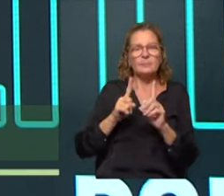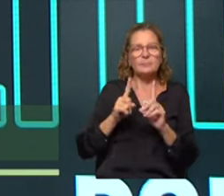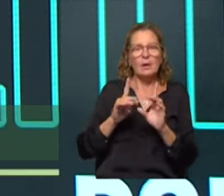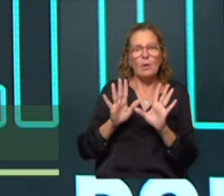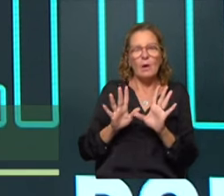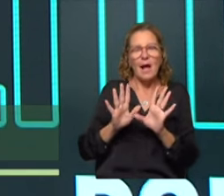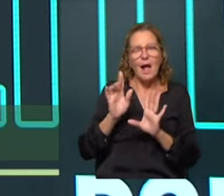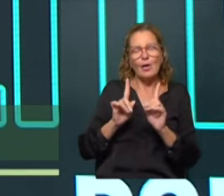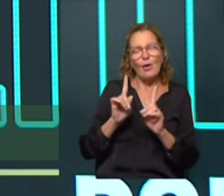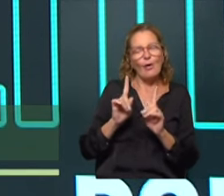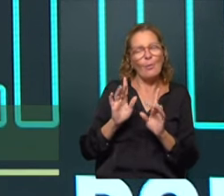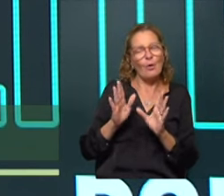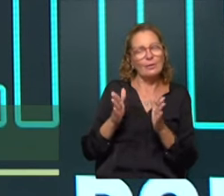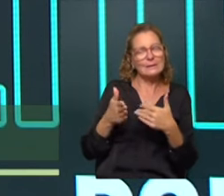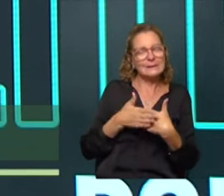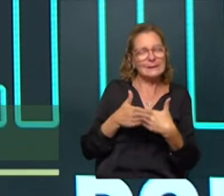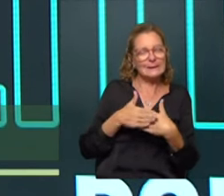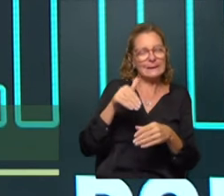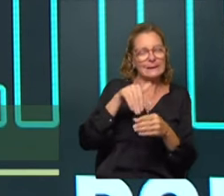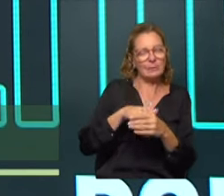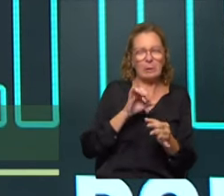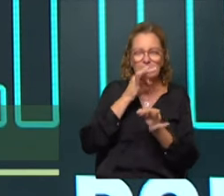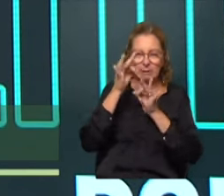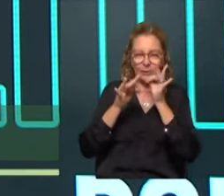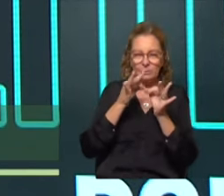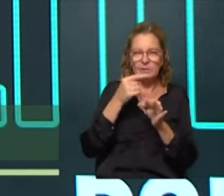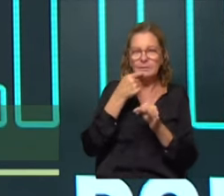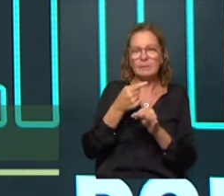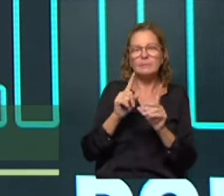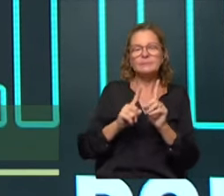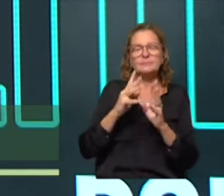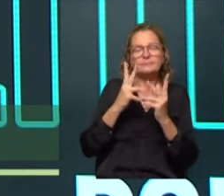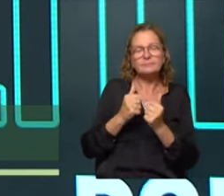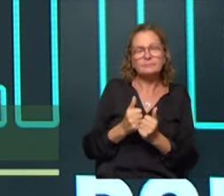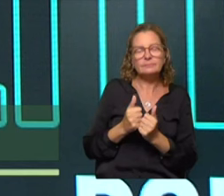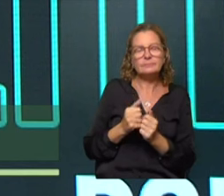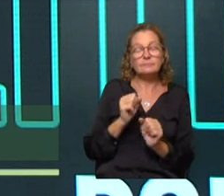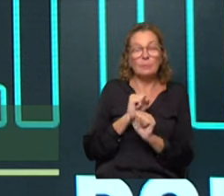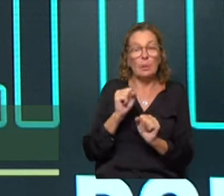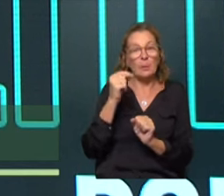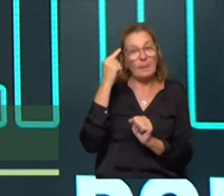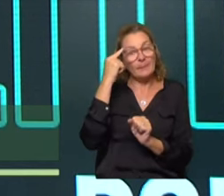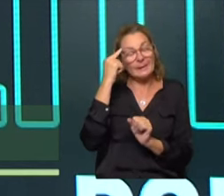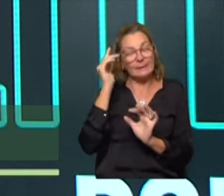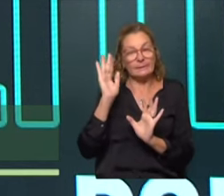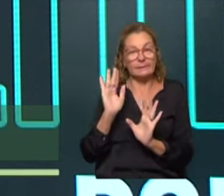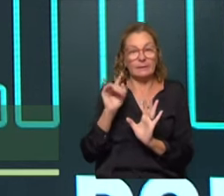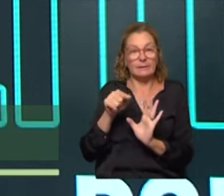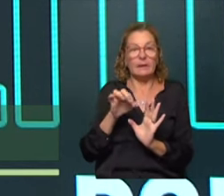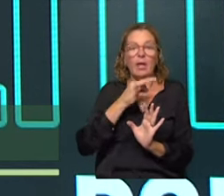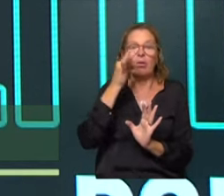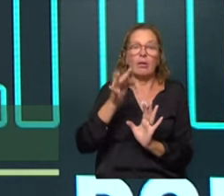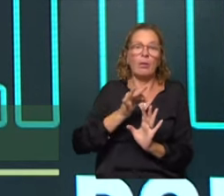tinte electoral en términos del discurso. Digamos, de alguna forma uno puede pensar que este